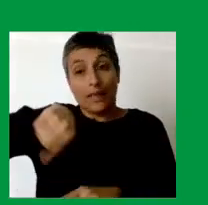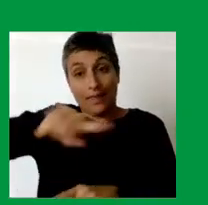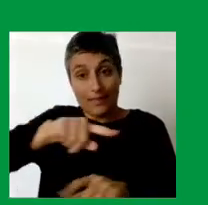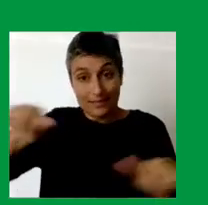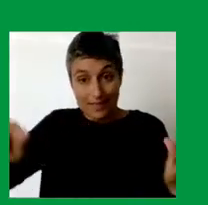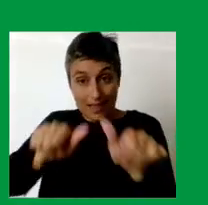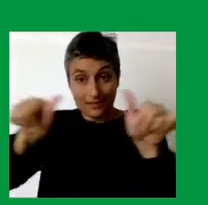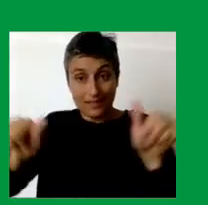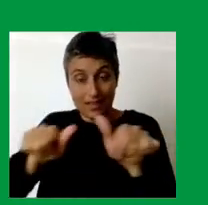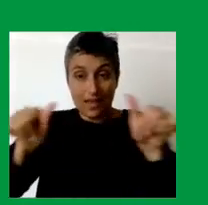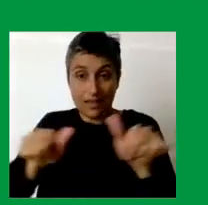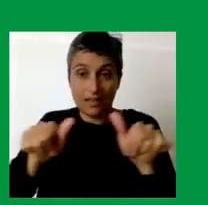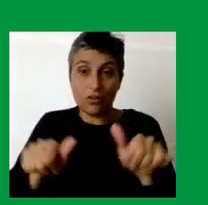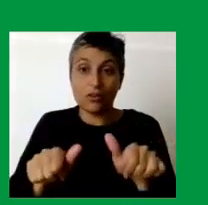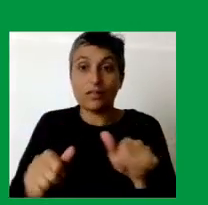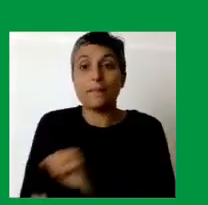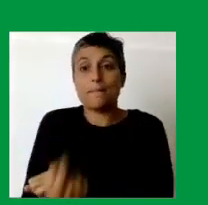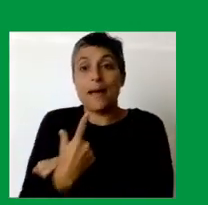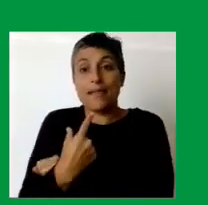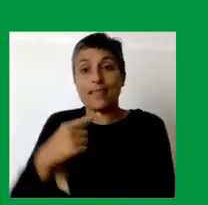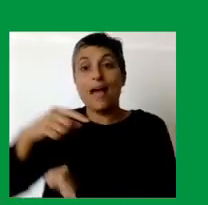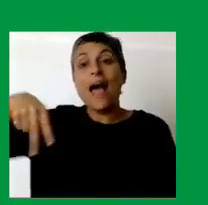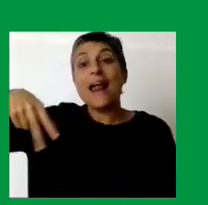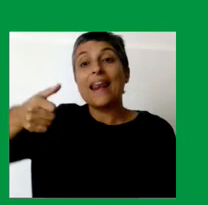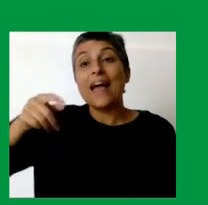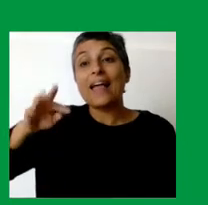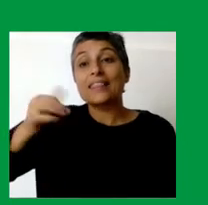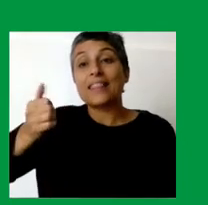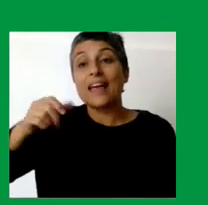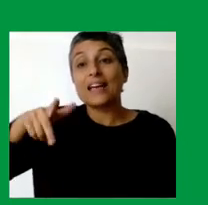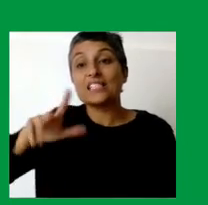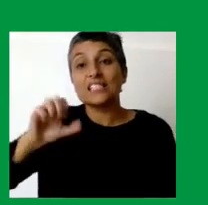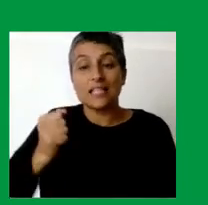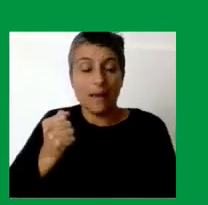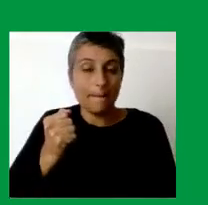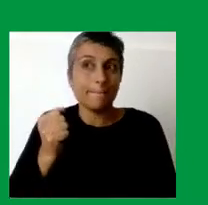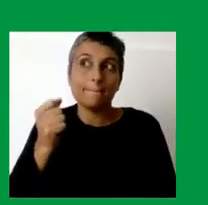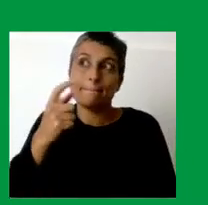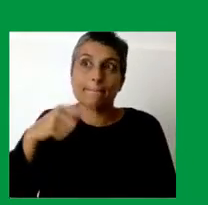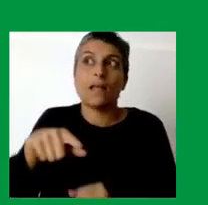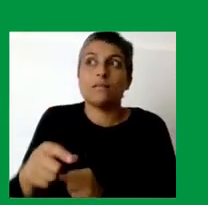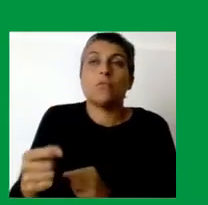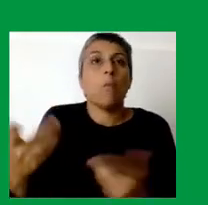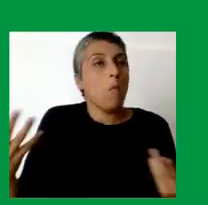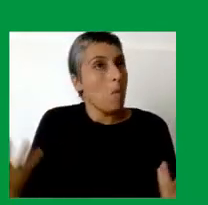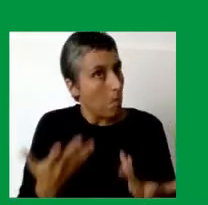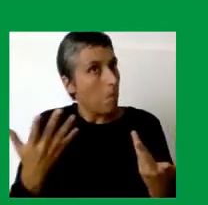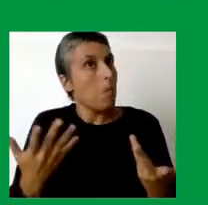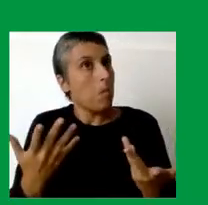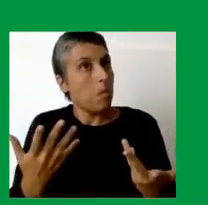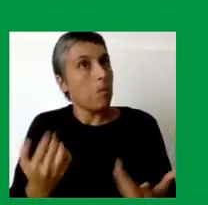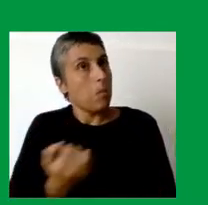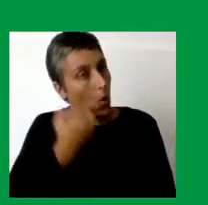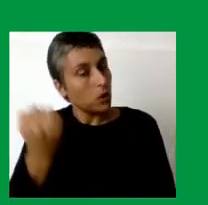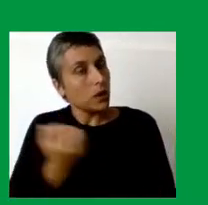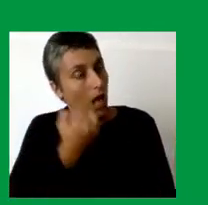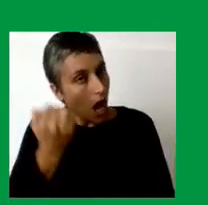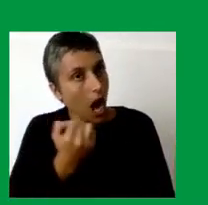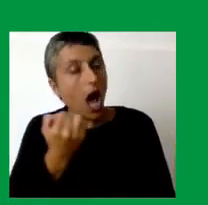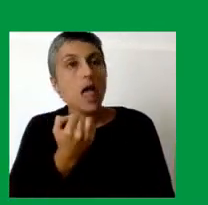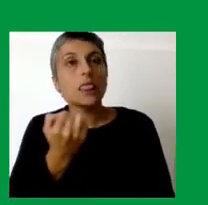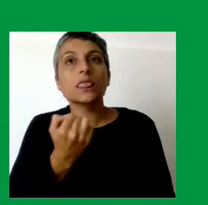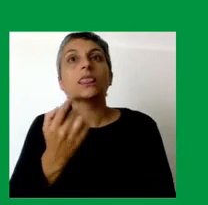hicieron, que me pasó Natacha, y son realmente, bueno, muy importantes, involucran a